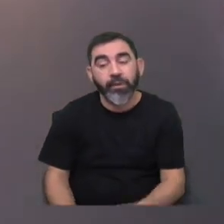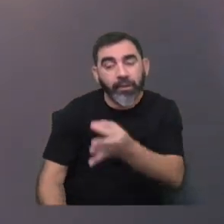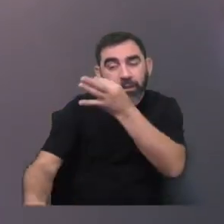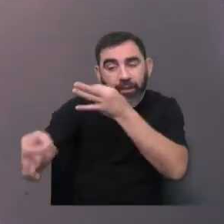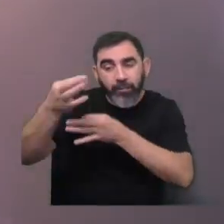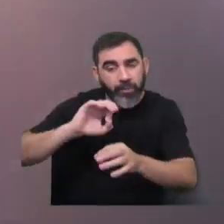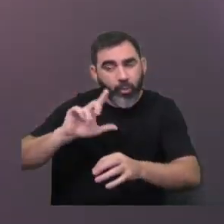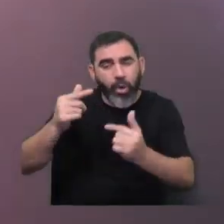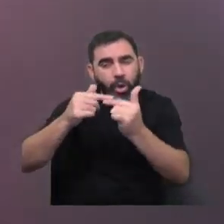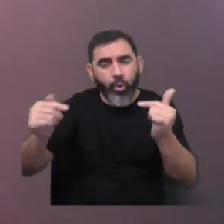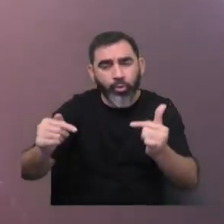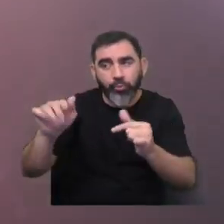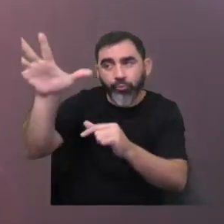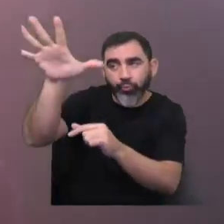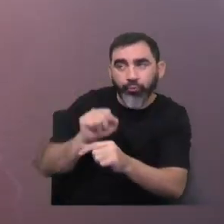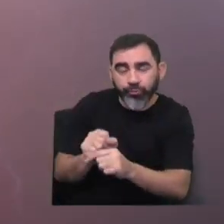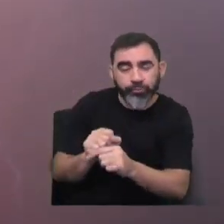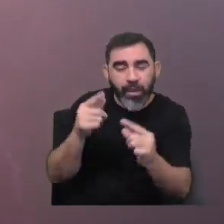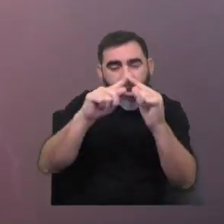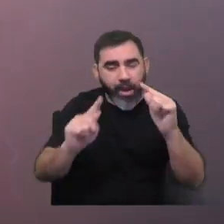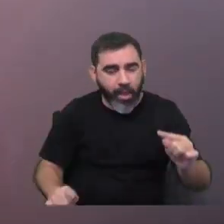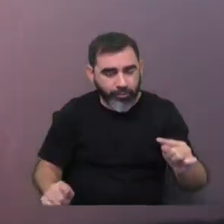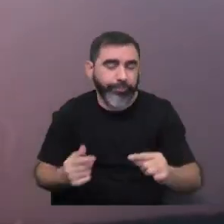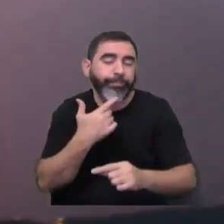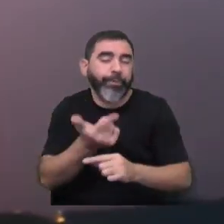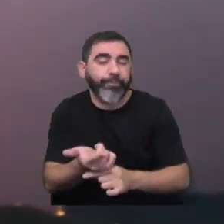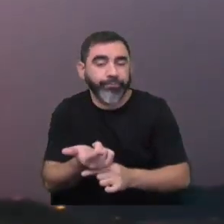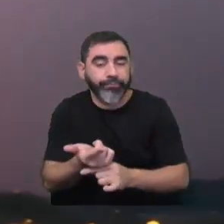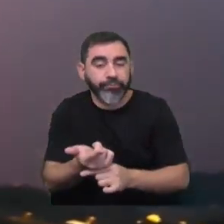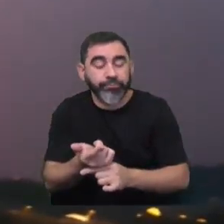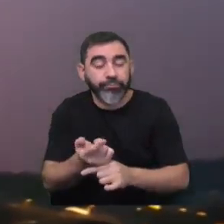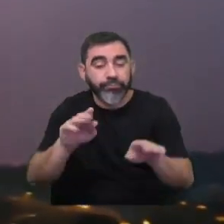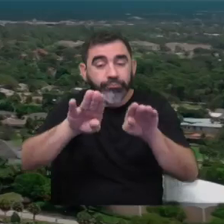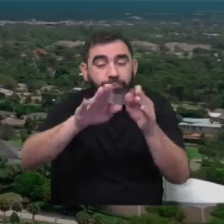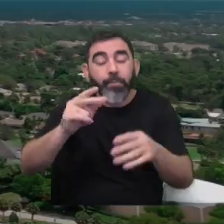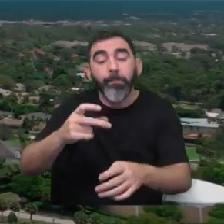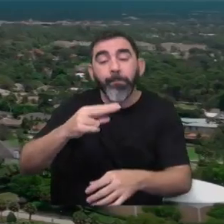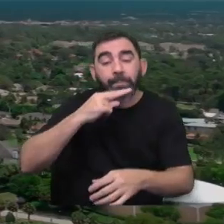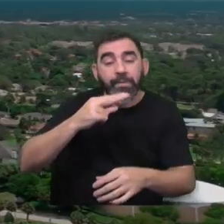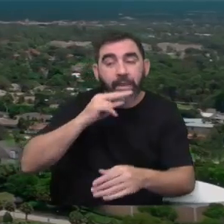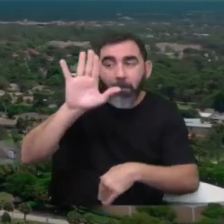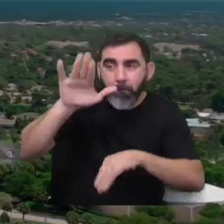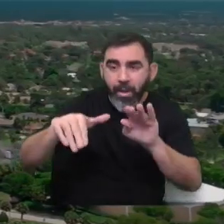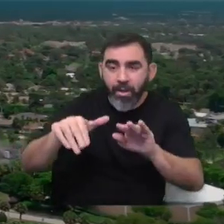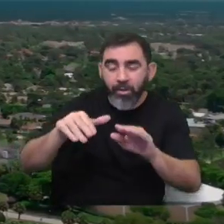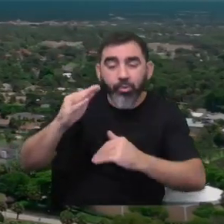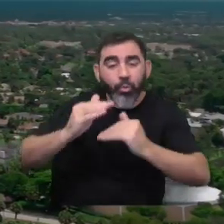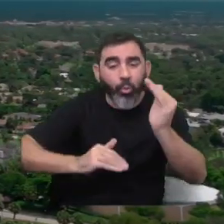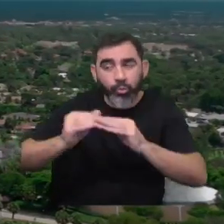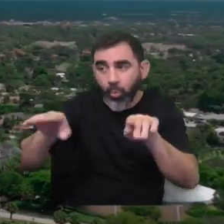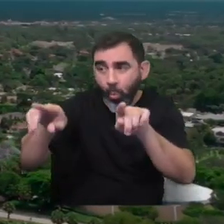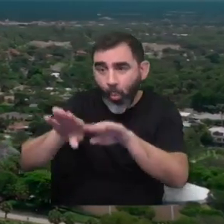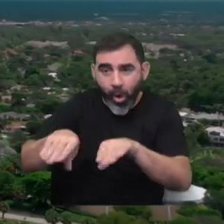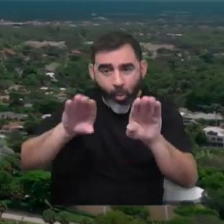que no hay objetos que atraigan más rayos que otros. Por ejemplo, un container de metal no atrae más rayos que una construcción de igual forma